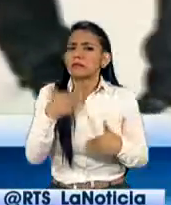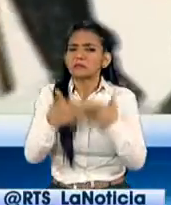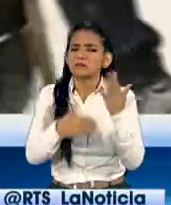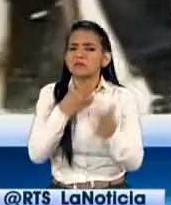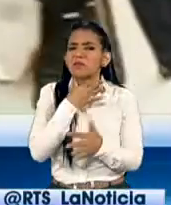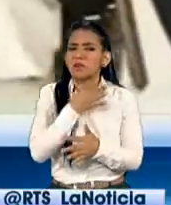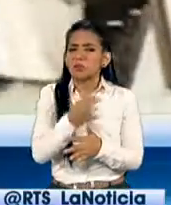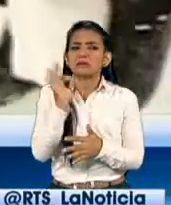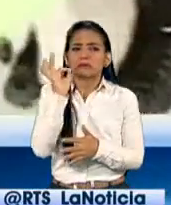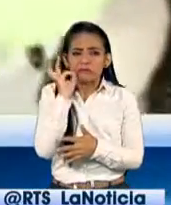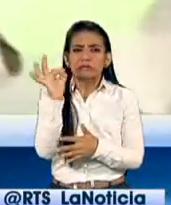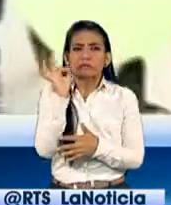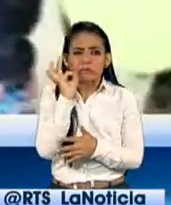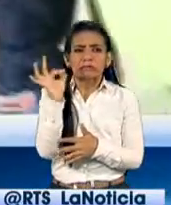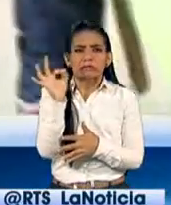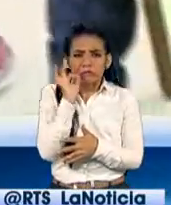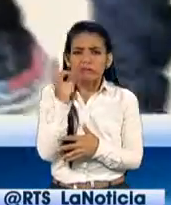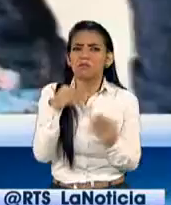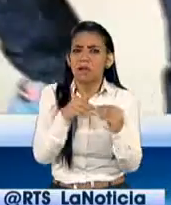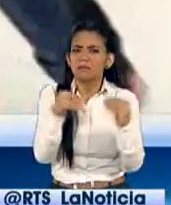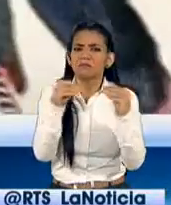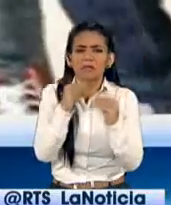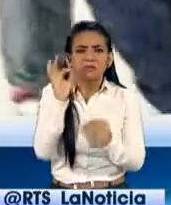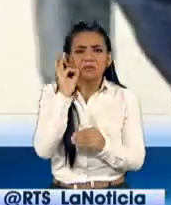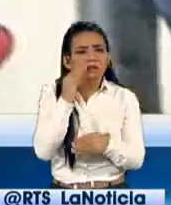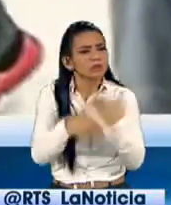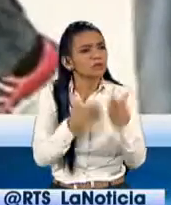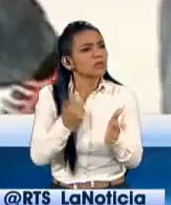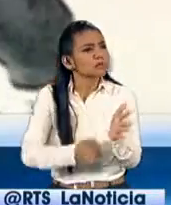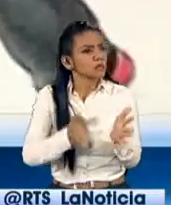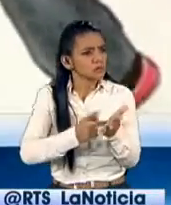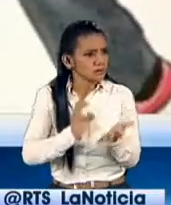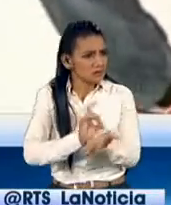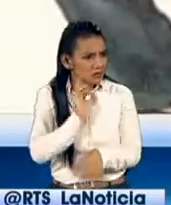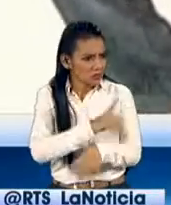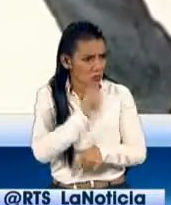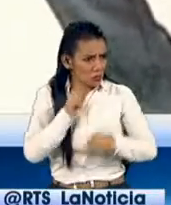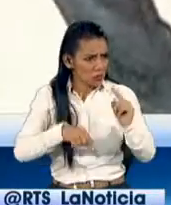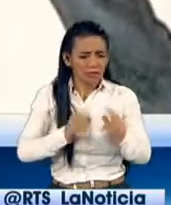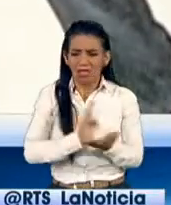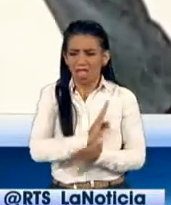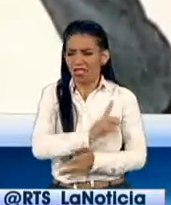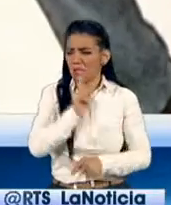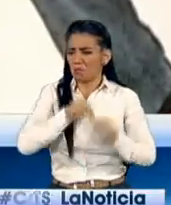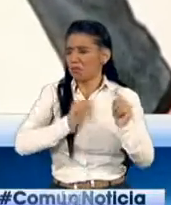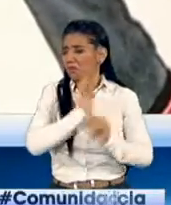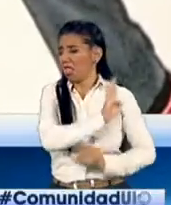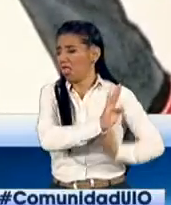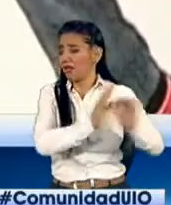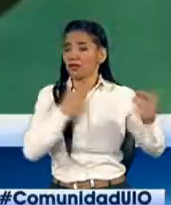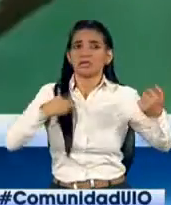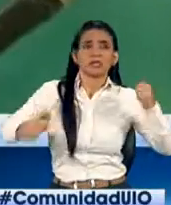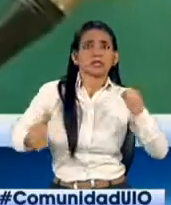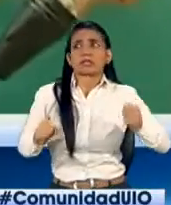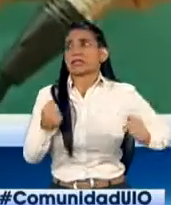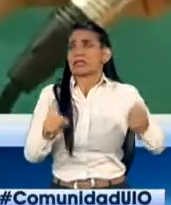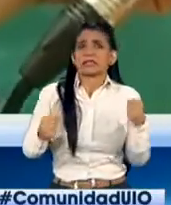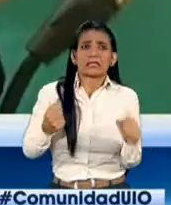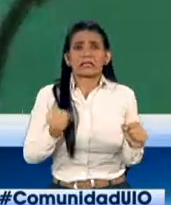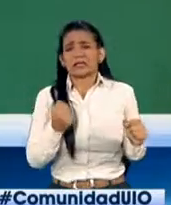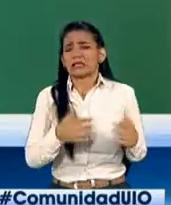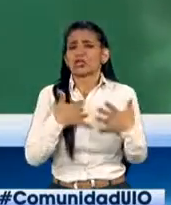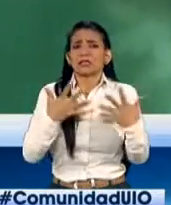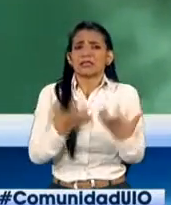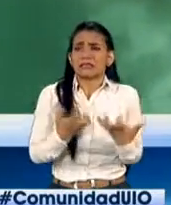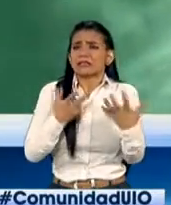ya seguía consumiendo. ¿Y luego qué pasó? ¿No podías dejar? Luego ya no podía dejar, me desesperaba, me daba ganas de consumir o a